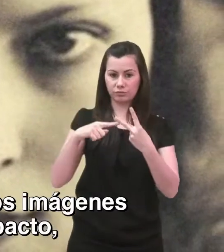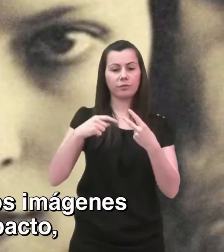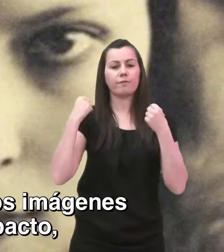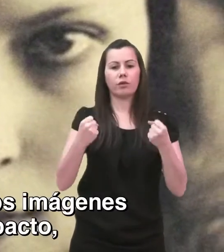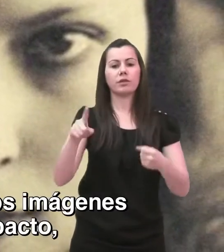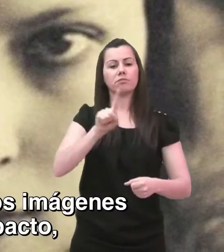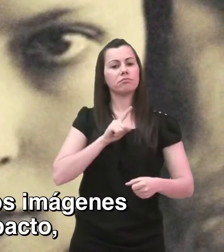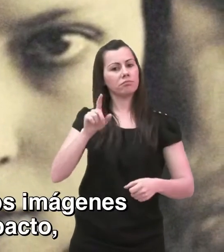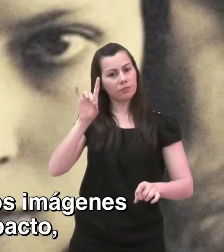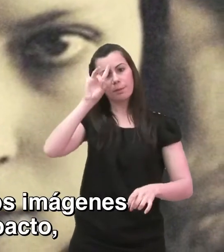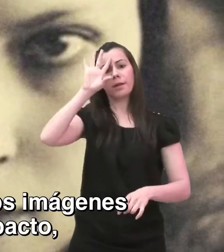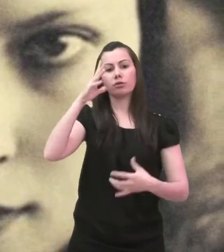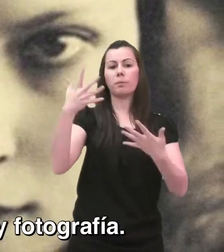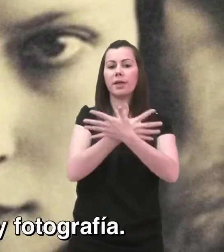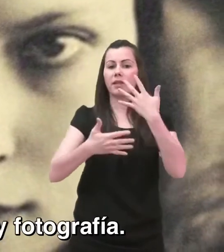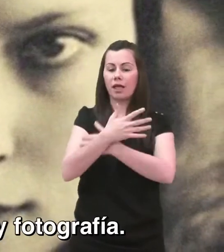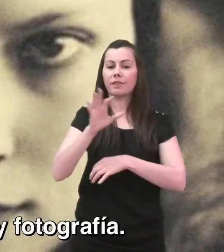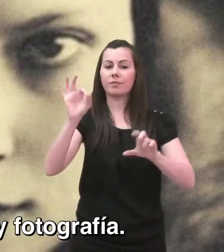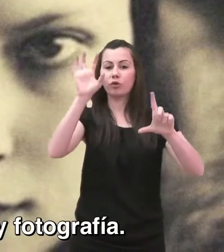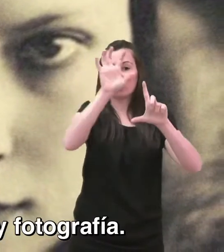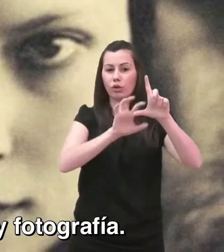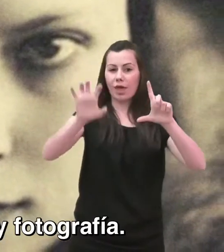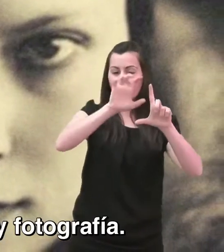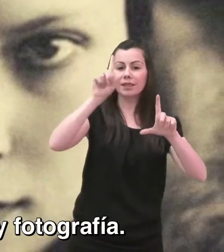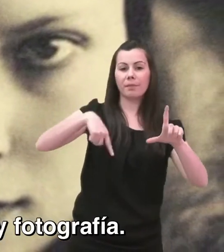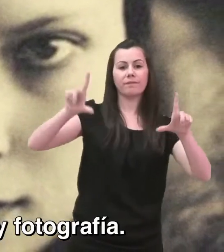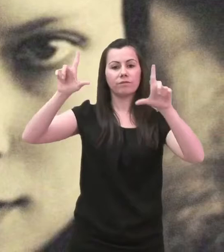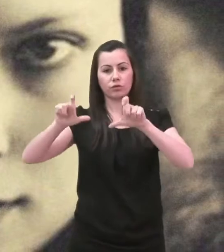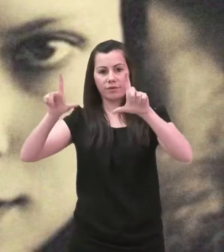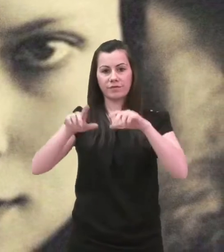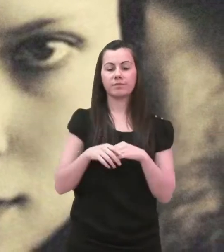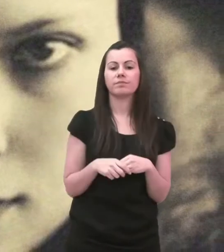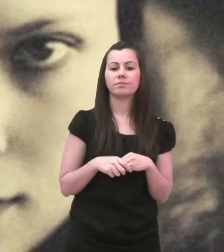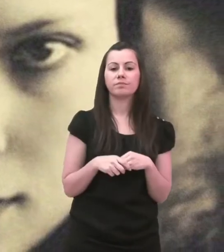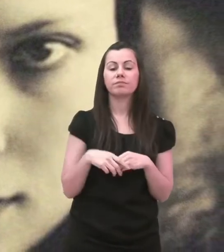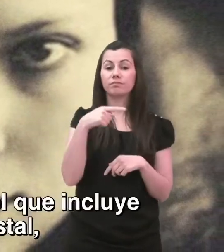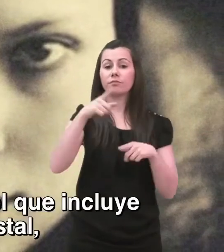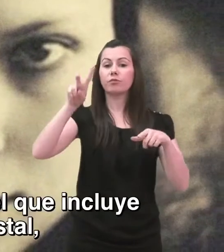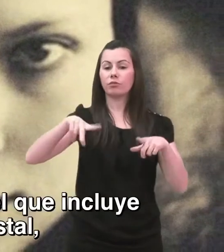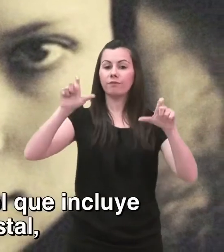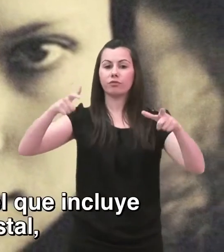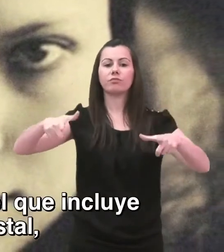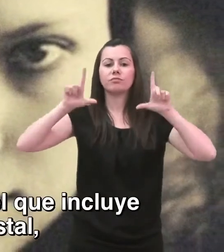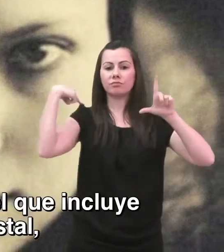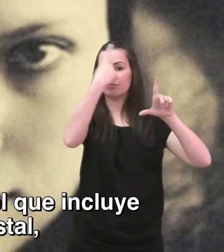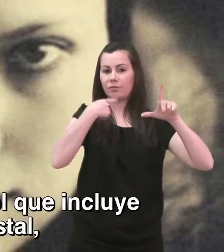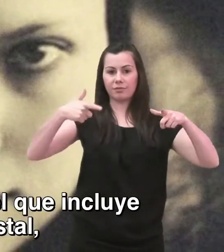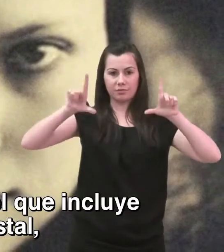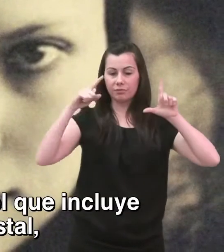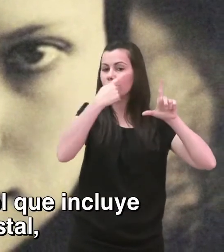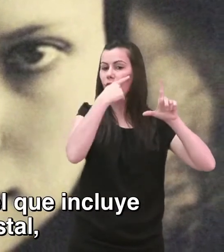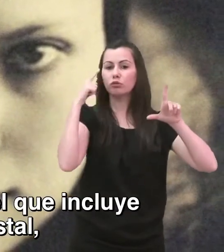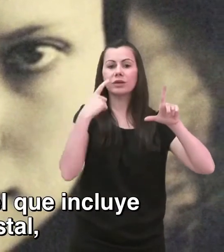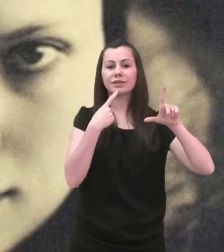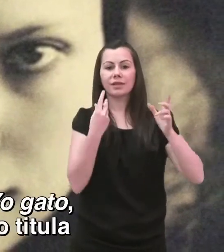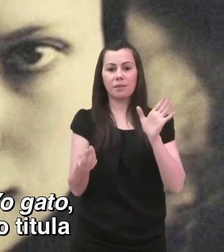de dos imágenes de fuerte impacto, mezcla de collage y fotografía. Un autorretrato en el que incluye